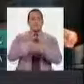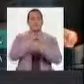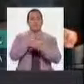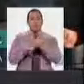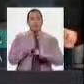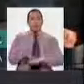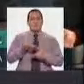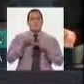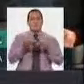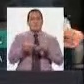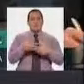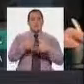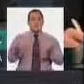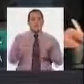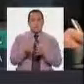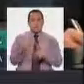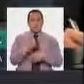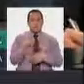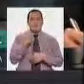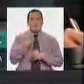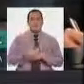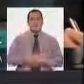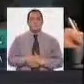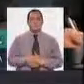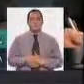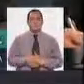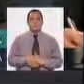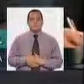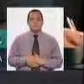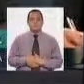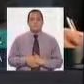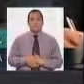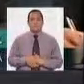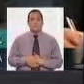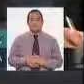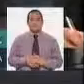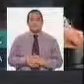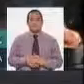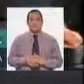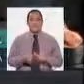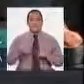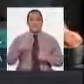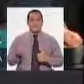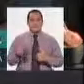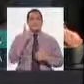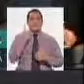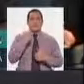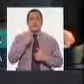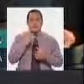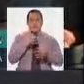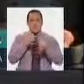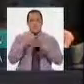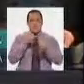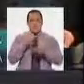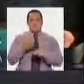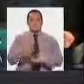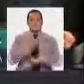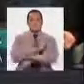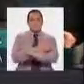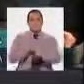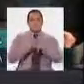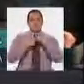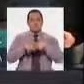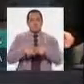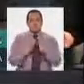dadas a nivel interno? Sí. Yo quiero decirles que desde que se inició